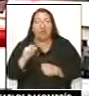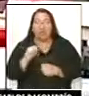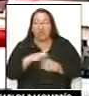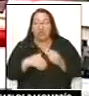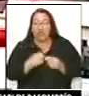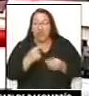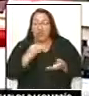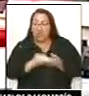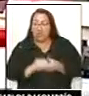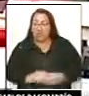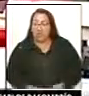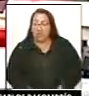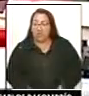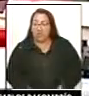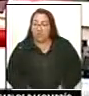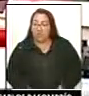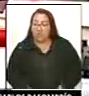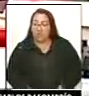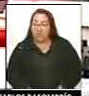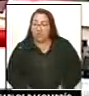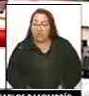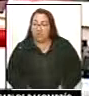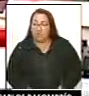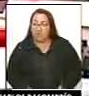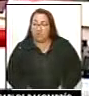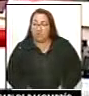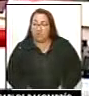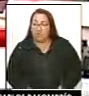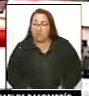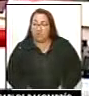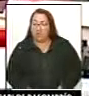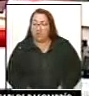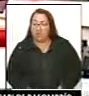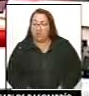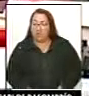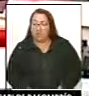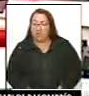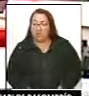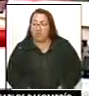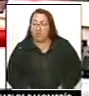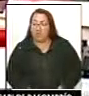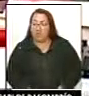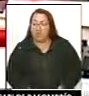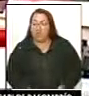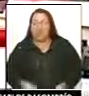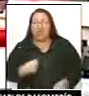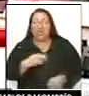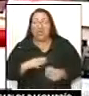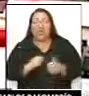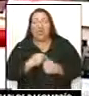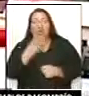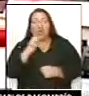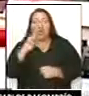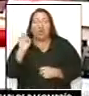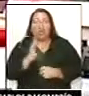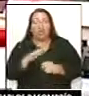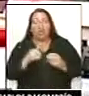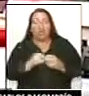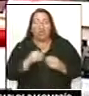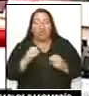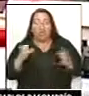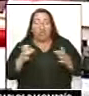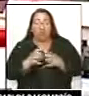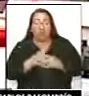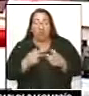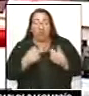definir si es que aquí habría una aglomeración del 40% del accionariado, no